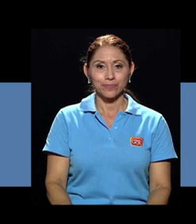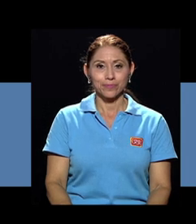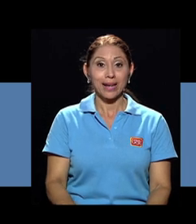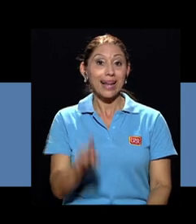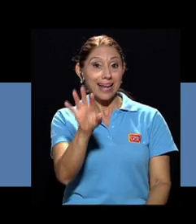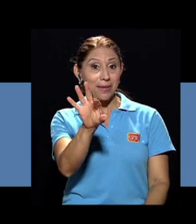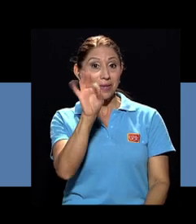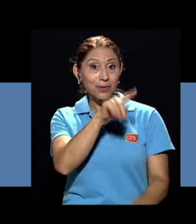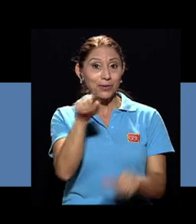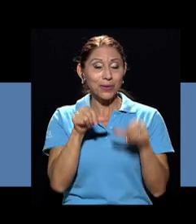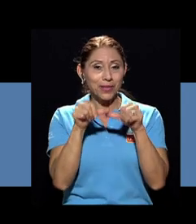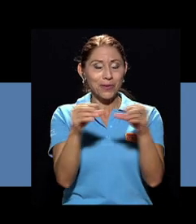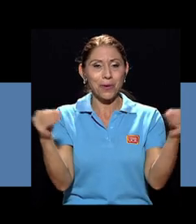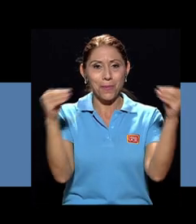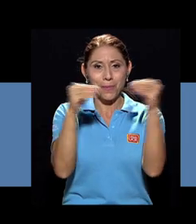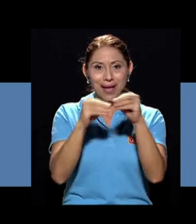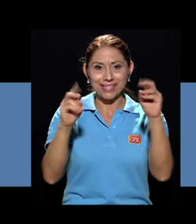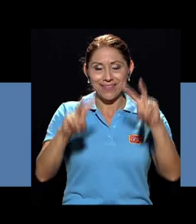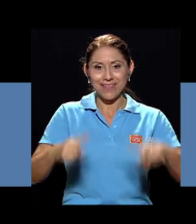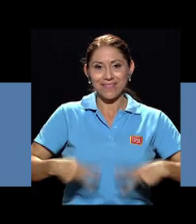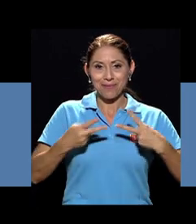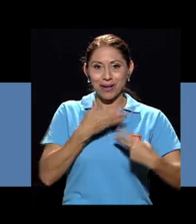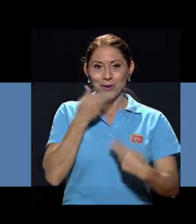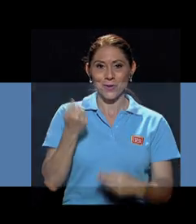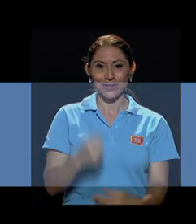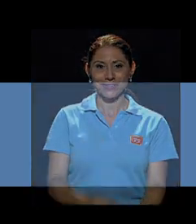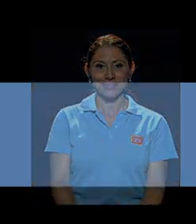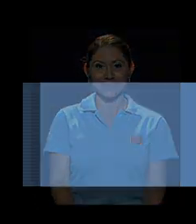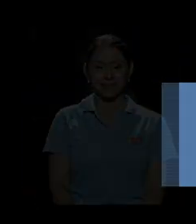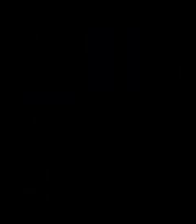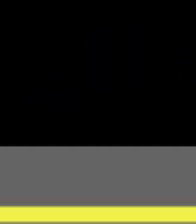Le invito a que continúe con más de Vivir Mejor.